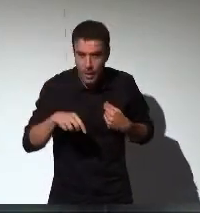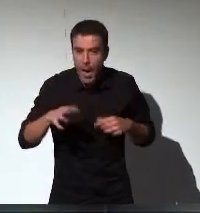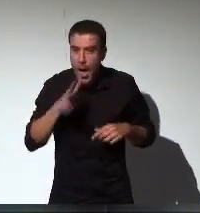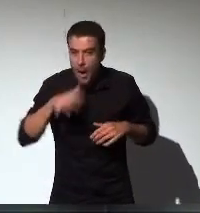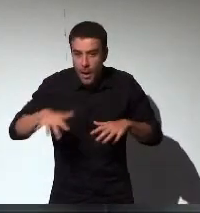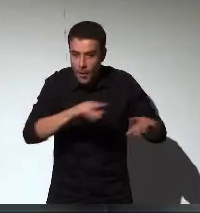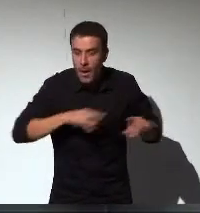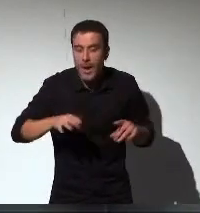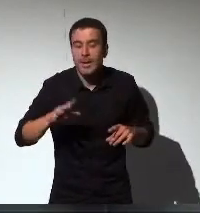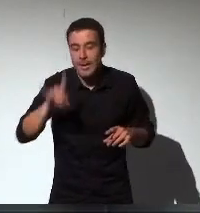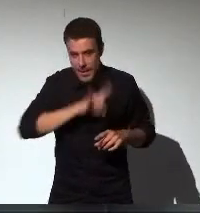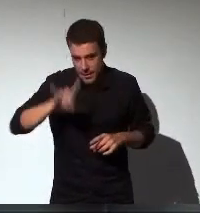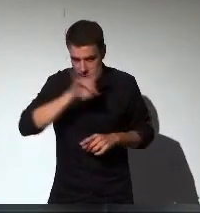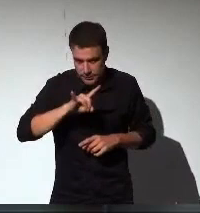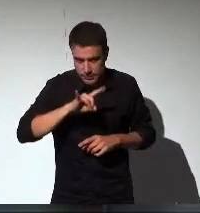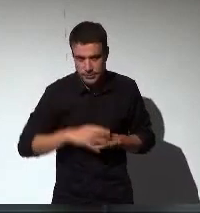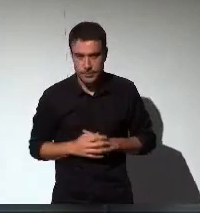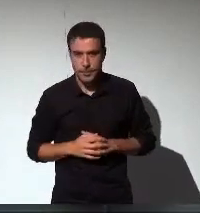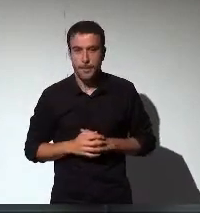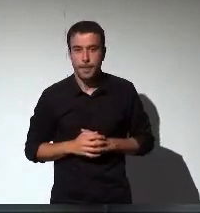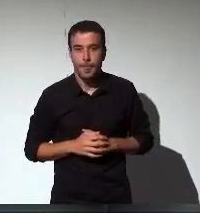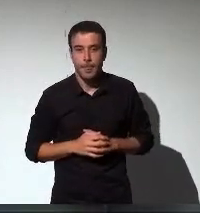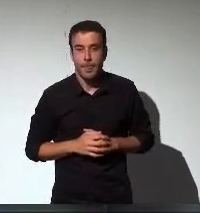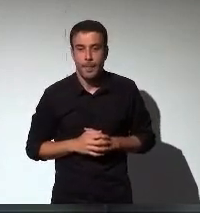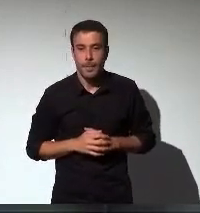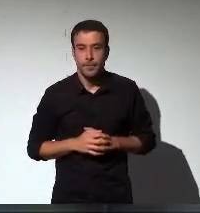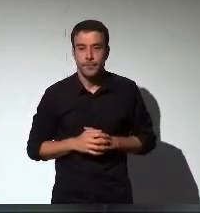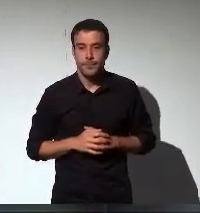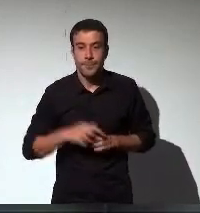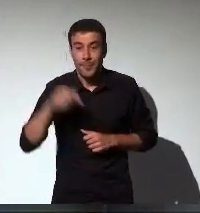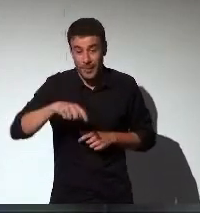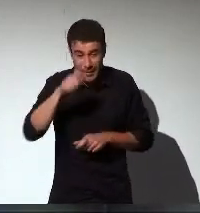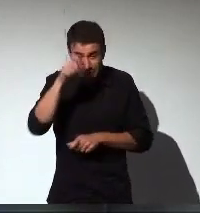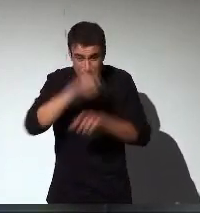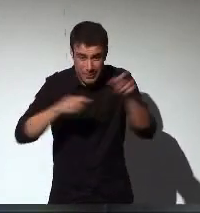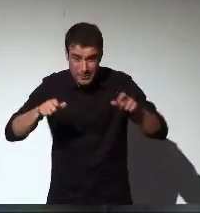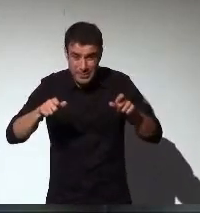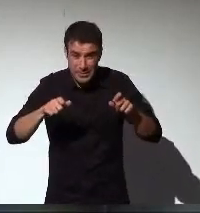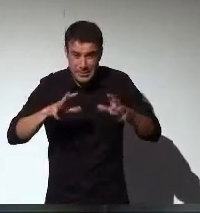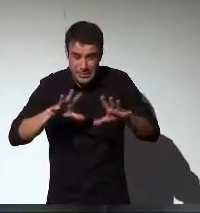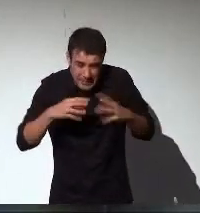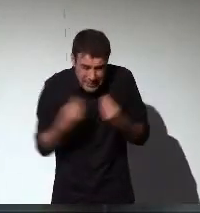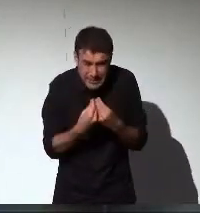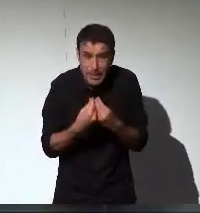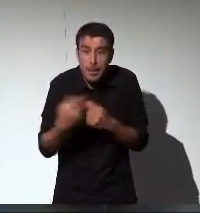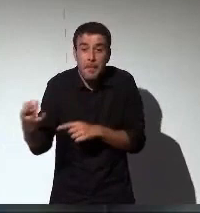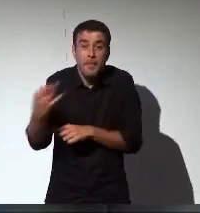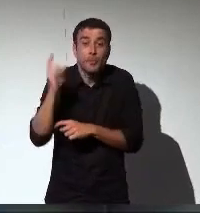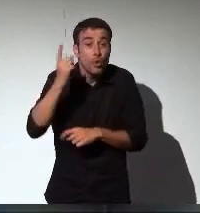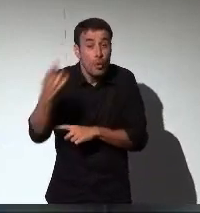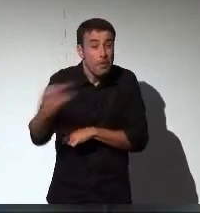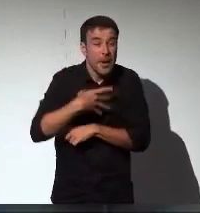Esta combinación, además con una presión demográfica que solo es superada por las ciudades de Madrid y de